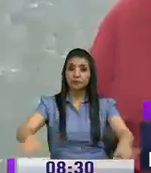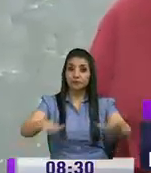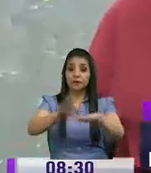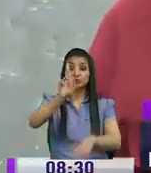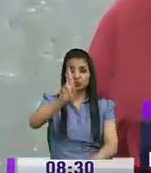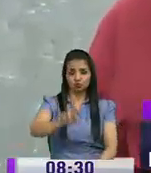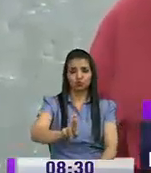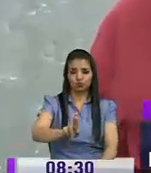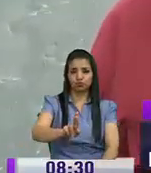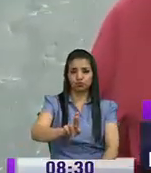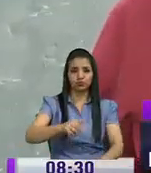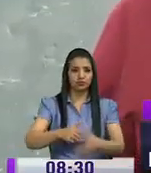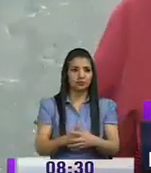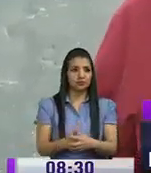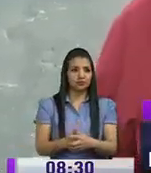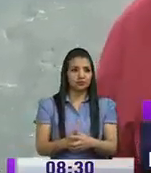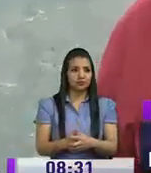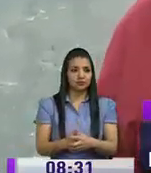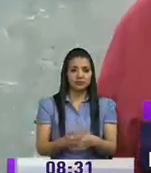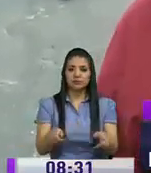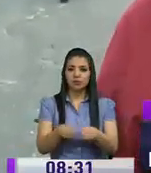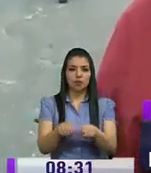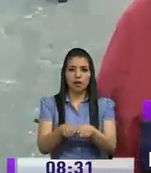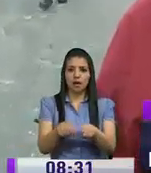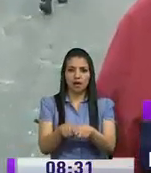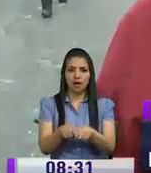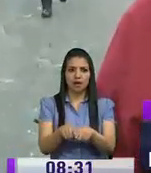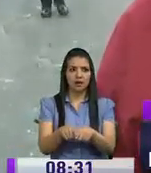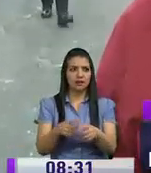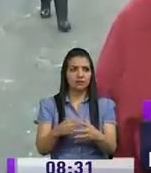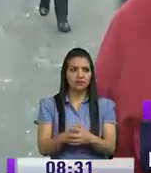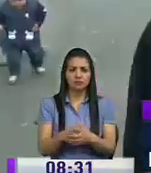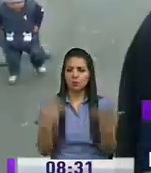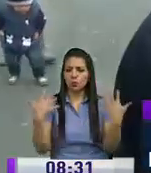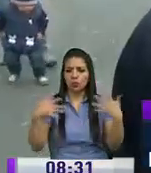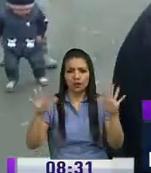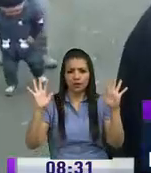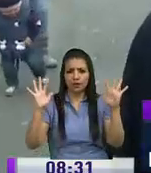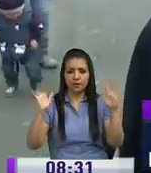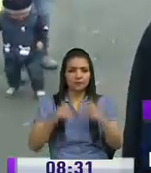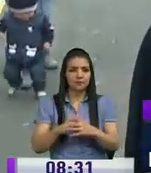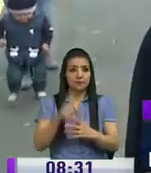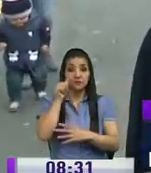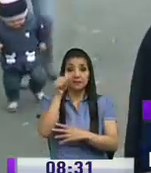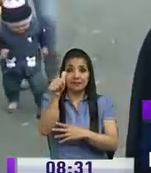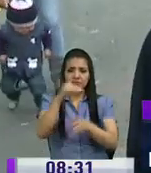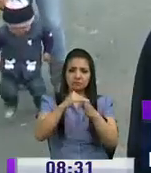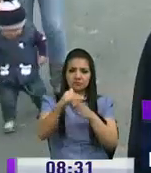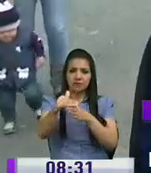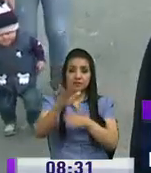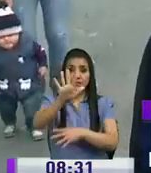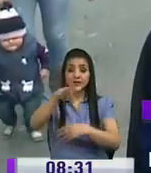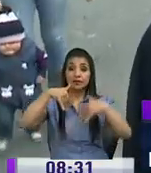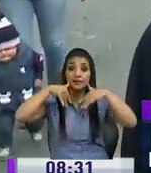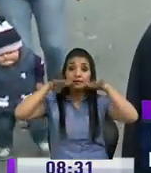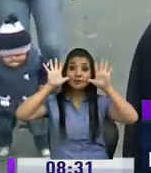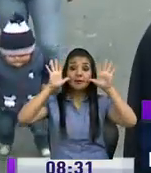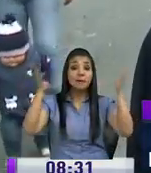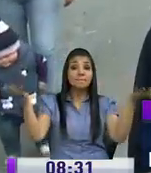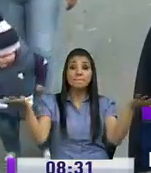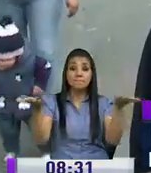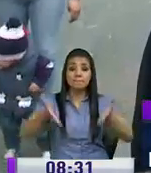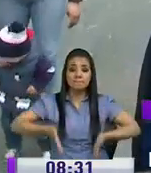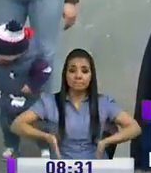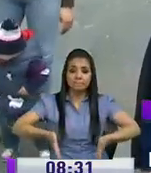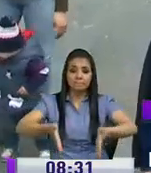sur. Entonces, para irnos a sí mismo con el tiempo que disponga. Mañana la cordial invitación, 5 de diciembre, en la